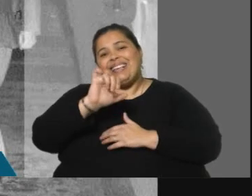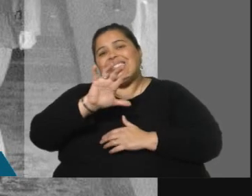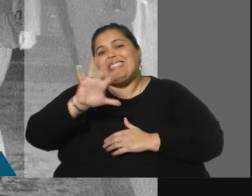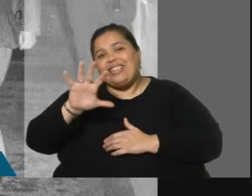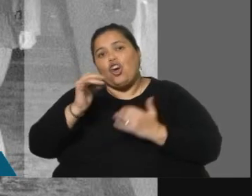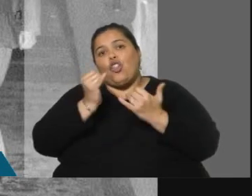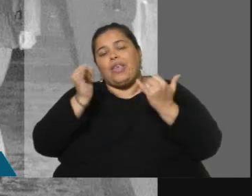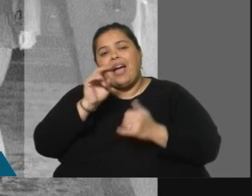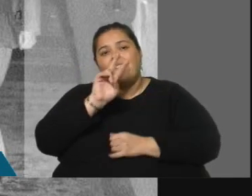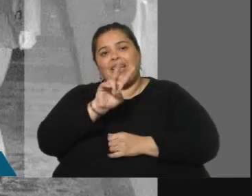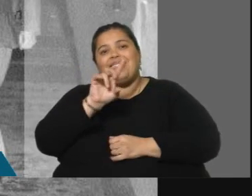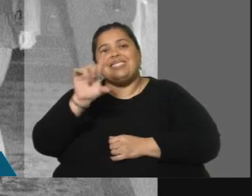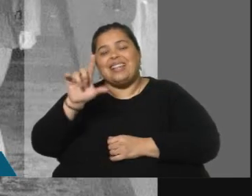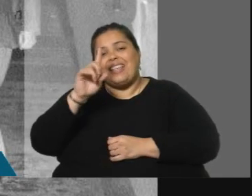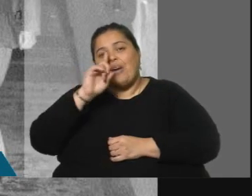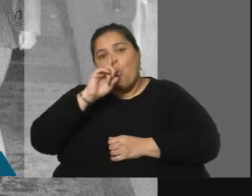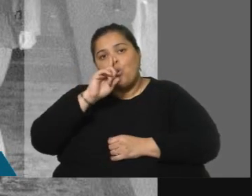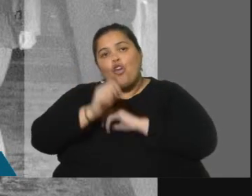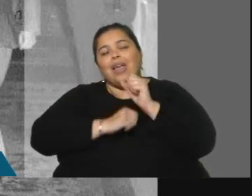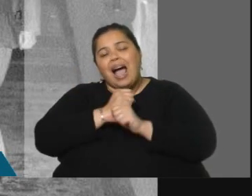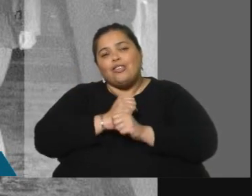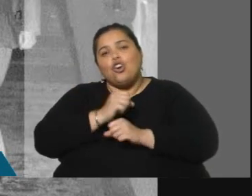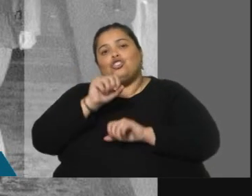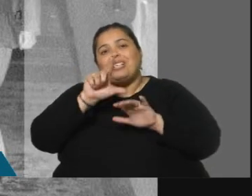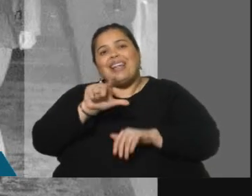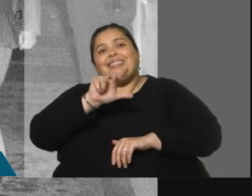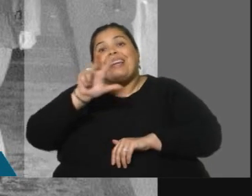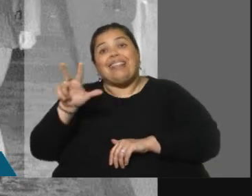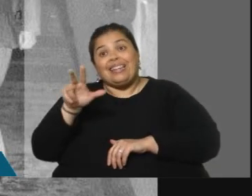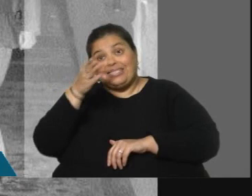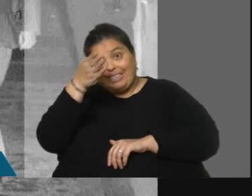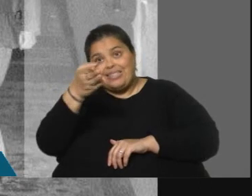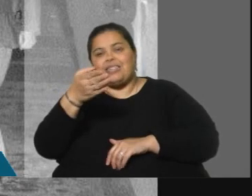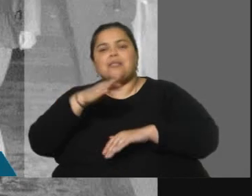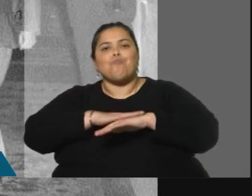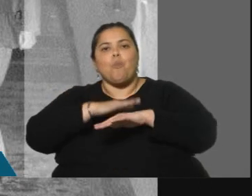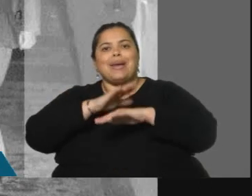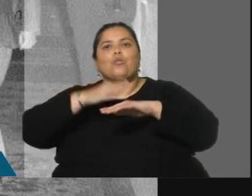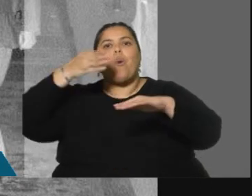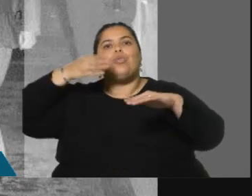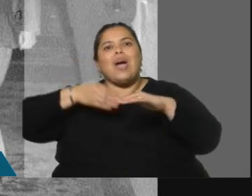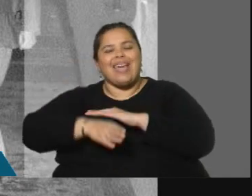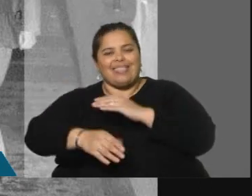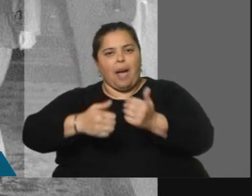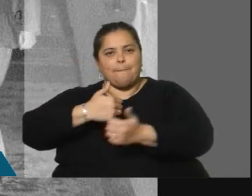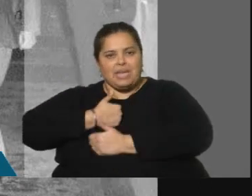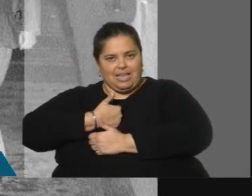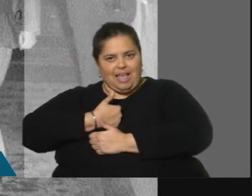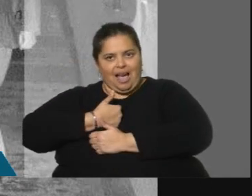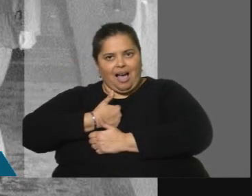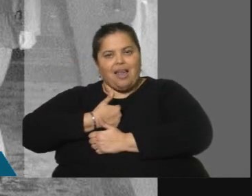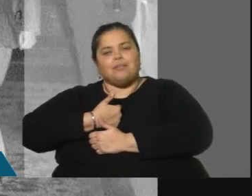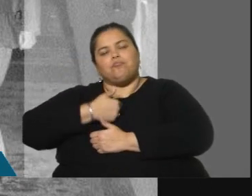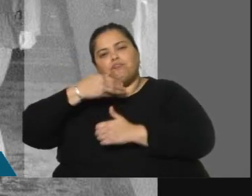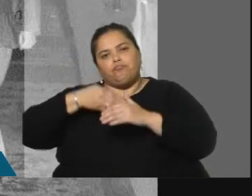día 27 de junio del 73 una foto también impresionante no que se conoció muchos años después después Sí